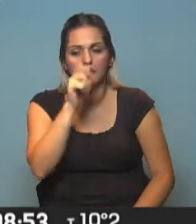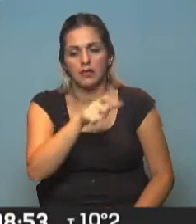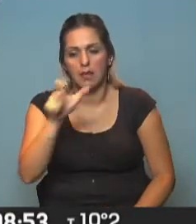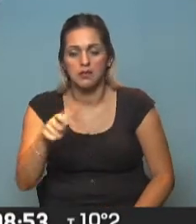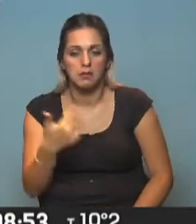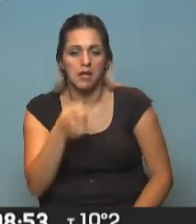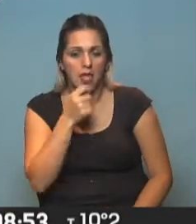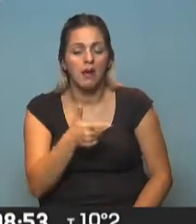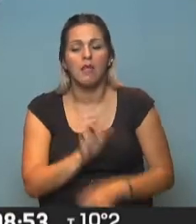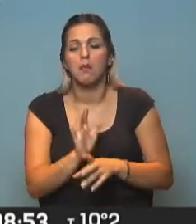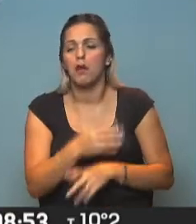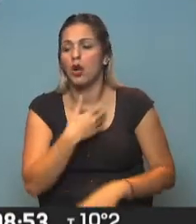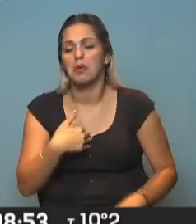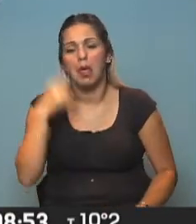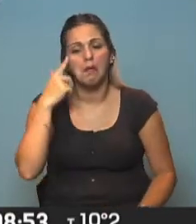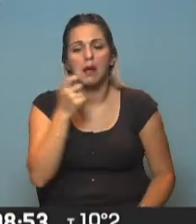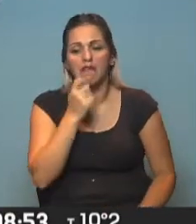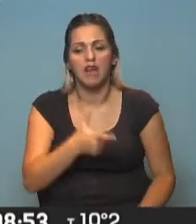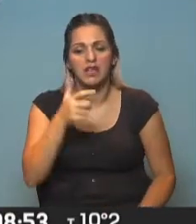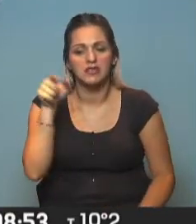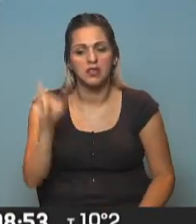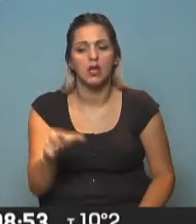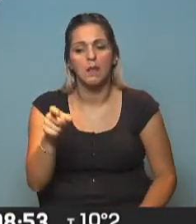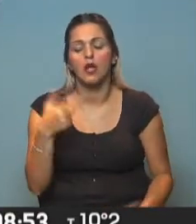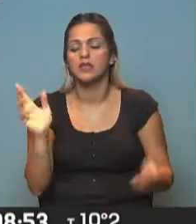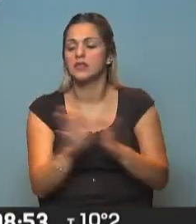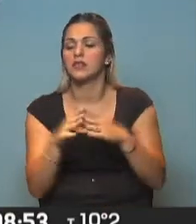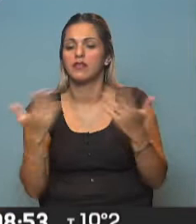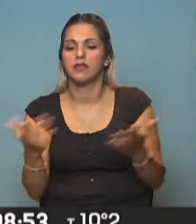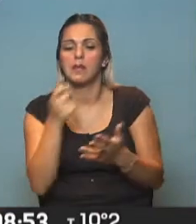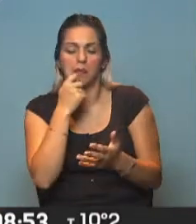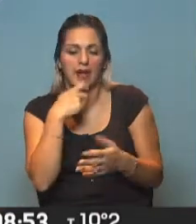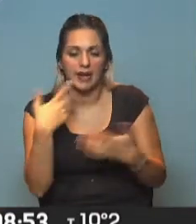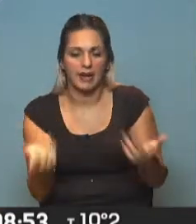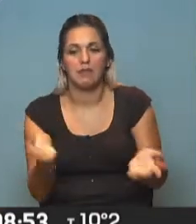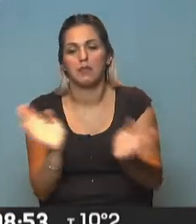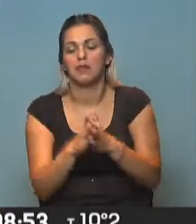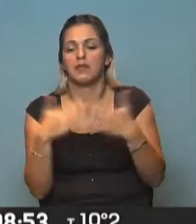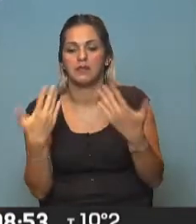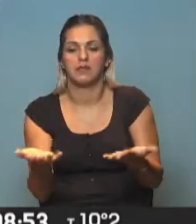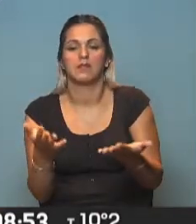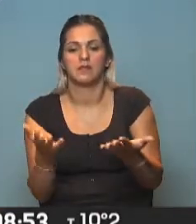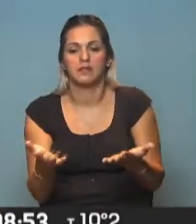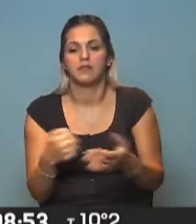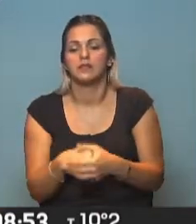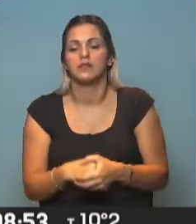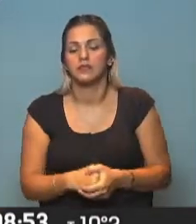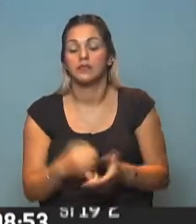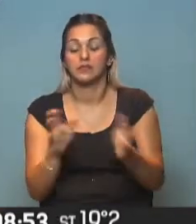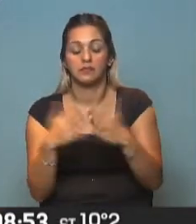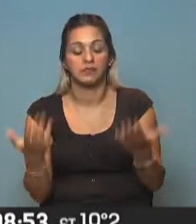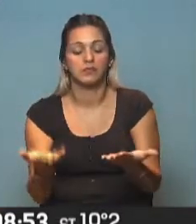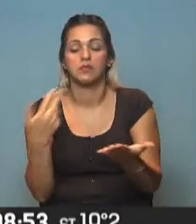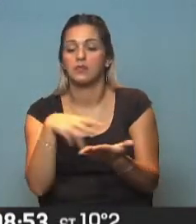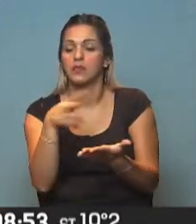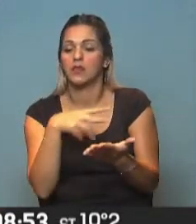sencillo para el gobierno porque si uno abriría un diario de papel que hoy ya no se hace no se hace más no miramos todo por internet pero se abría